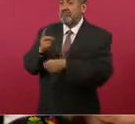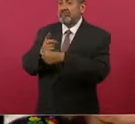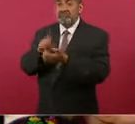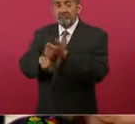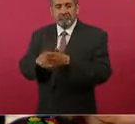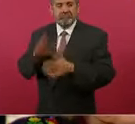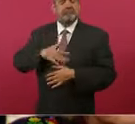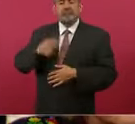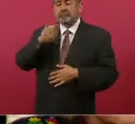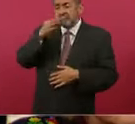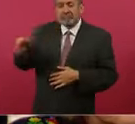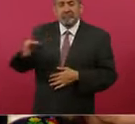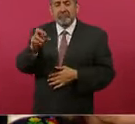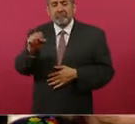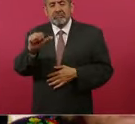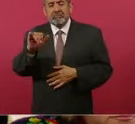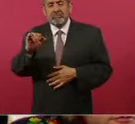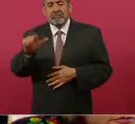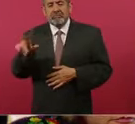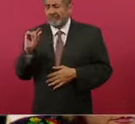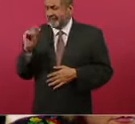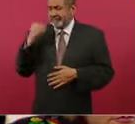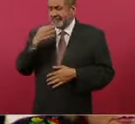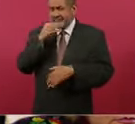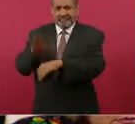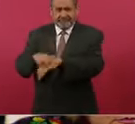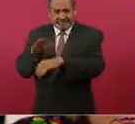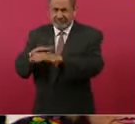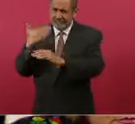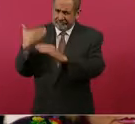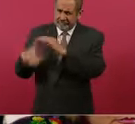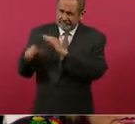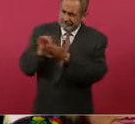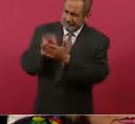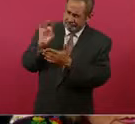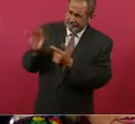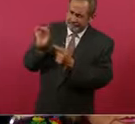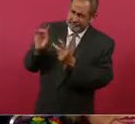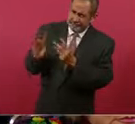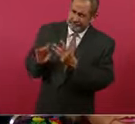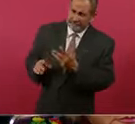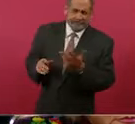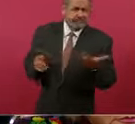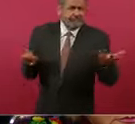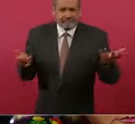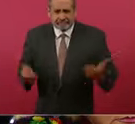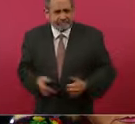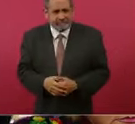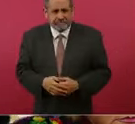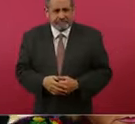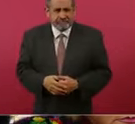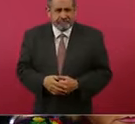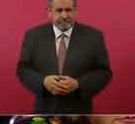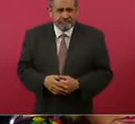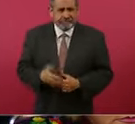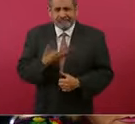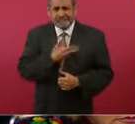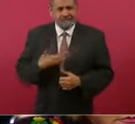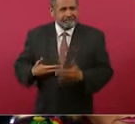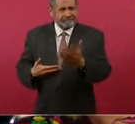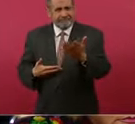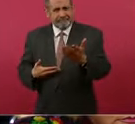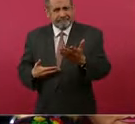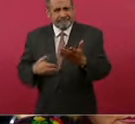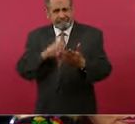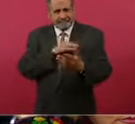se le informó al respecto hace unos días, también a la secretaria le mandamos los documentos. Presidente, se le puede, nos